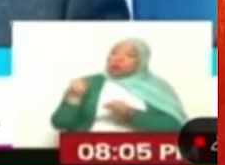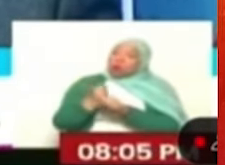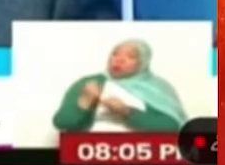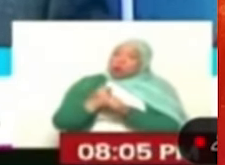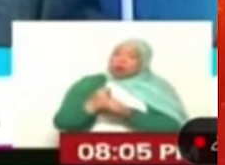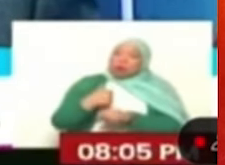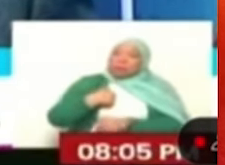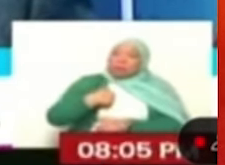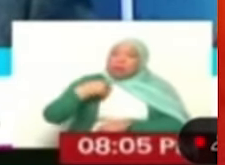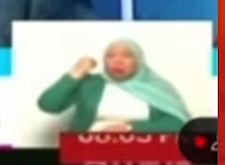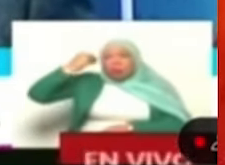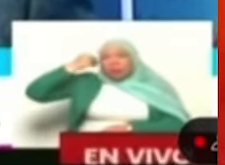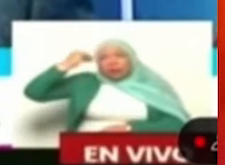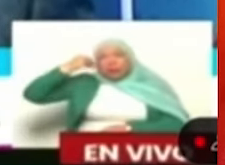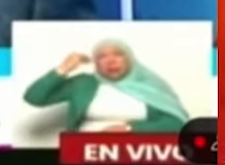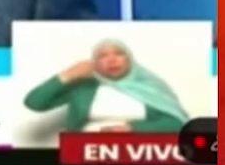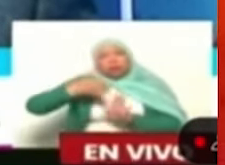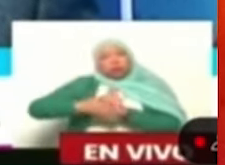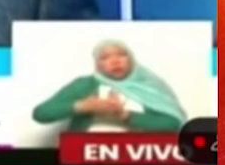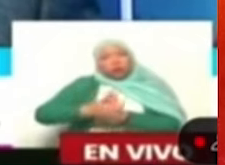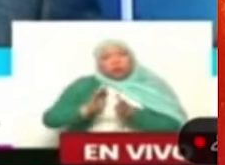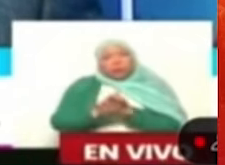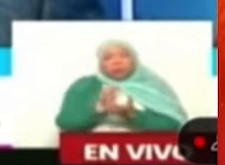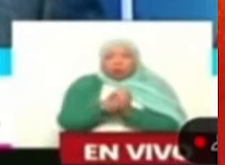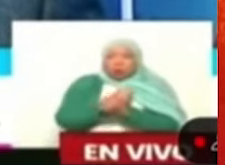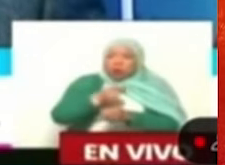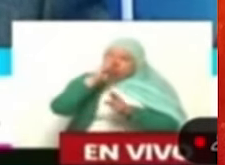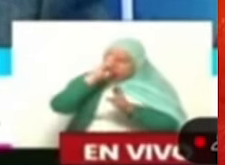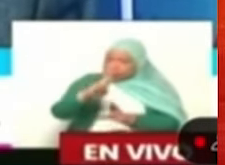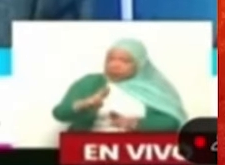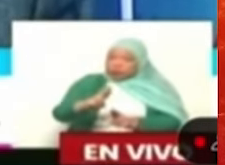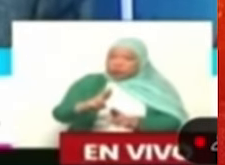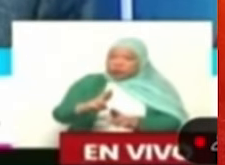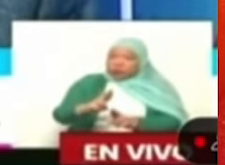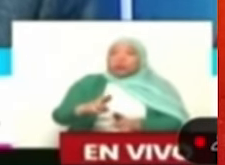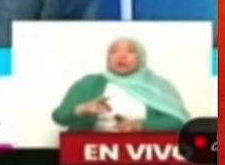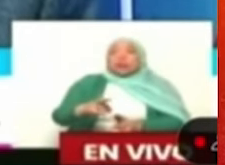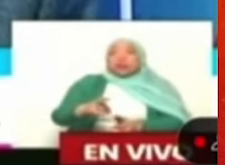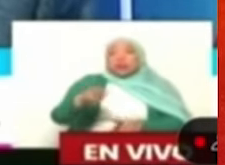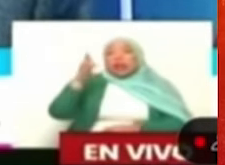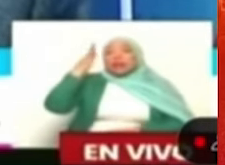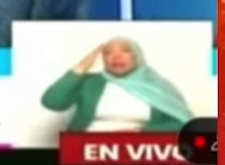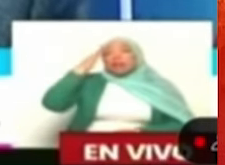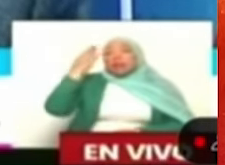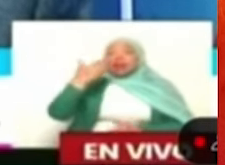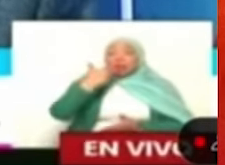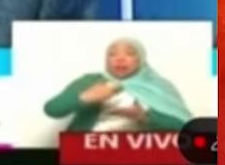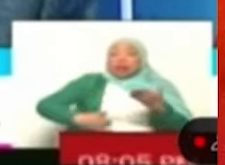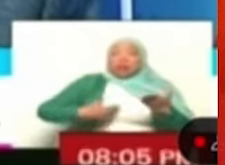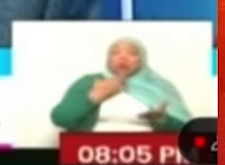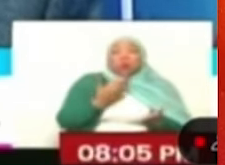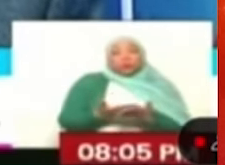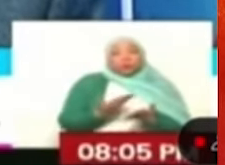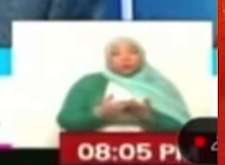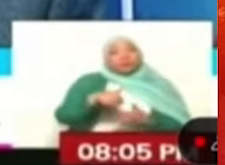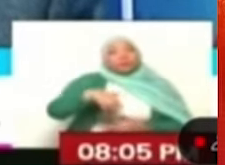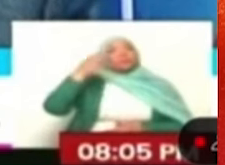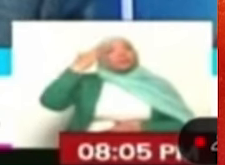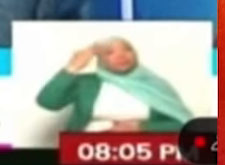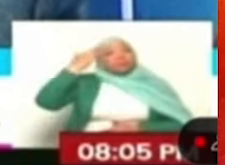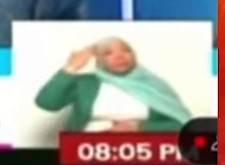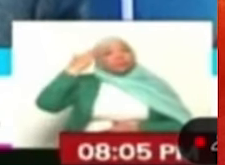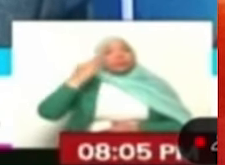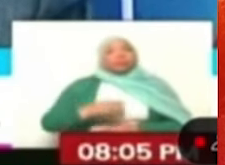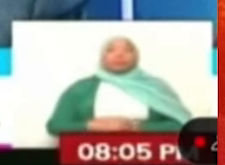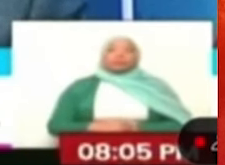en su momento, y ahora la retoma del proceso con el presidente Lucho. Y esta lectura que da el